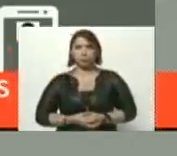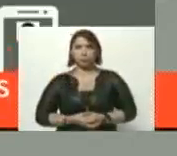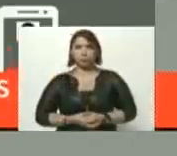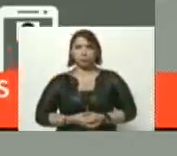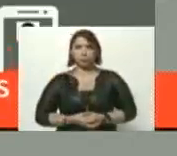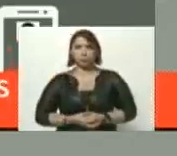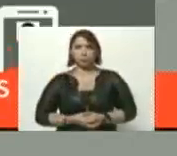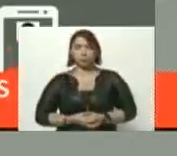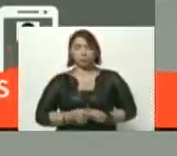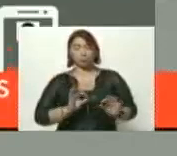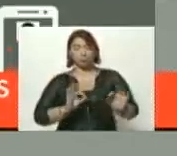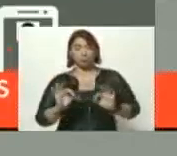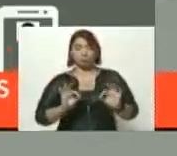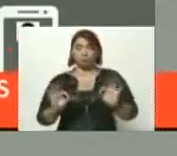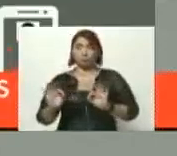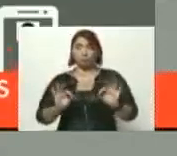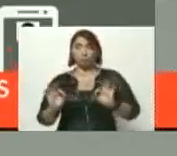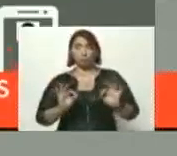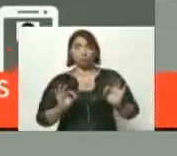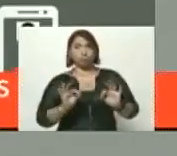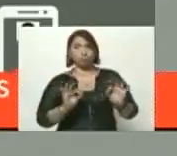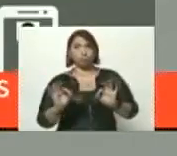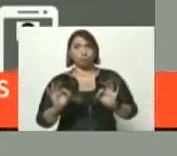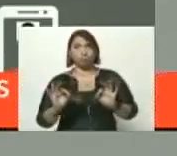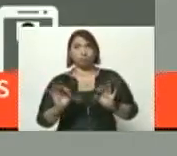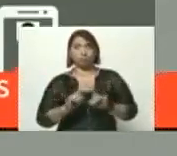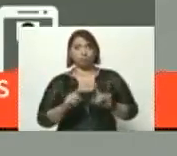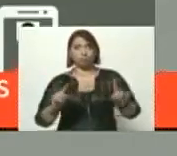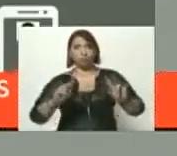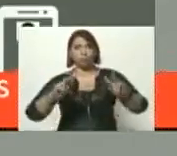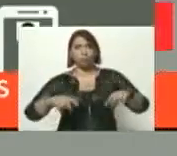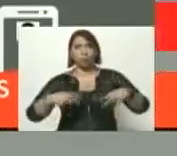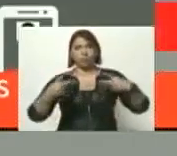Así que preparémonos para lo nuevo,